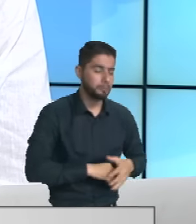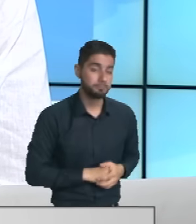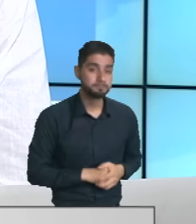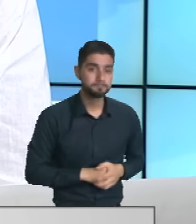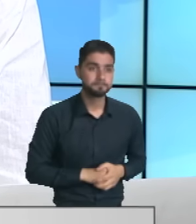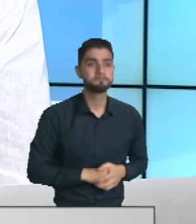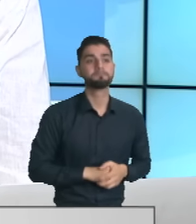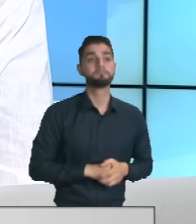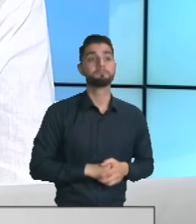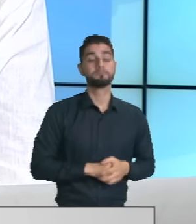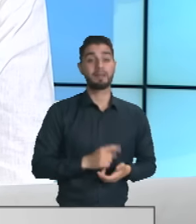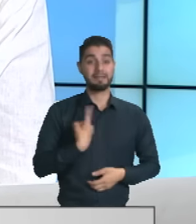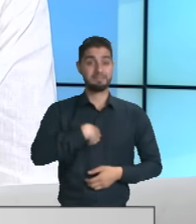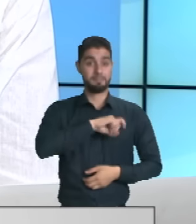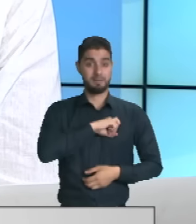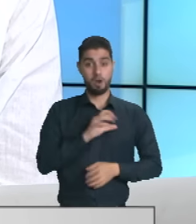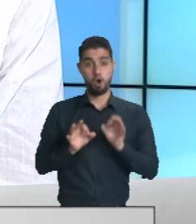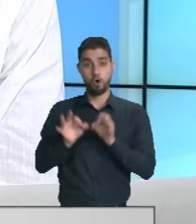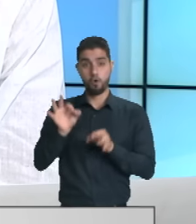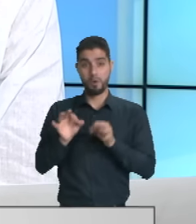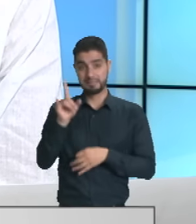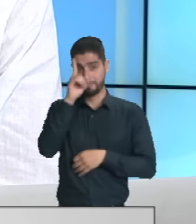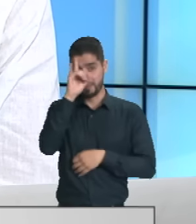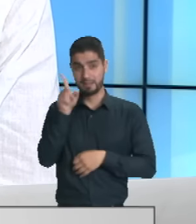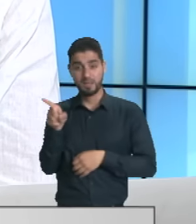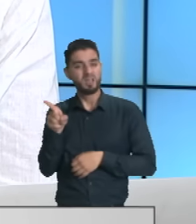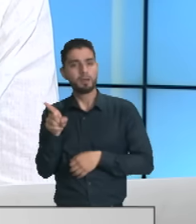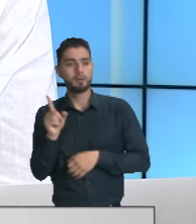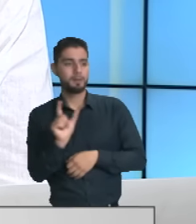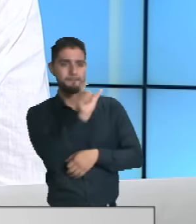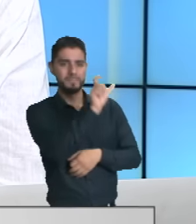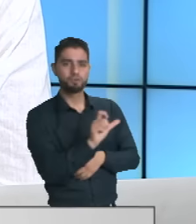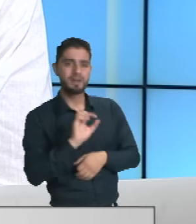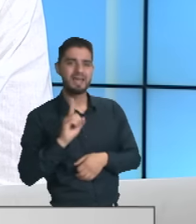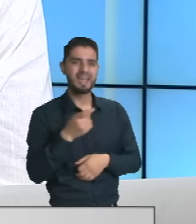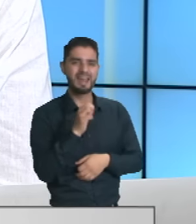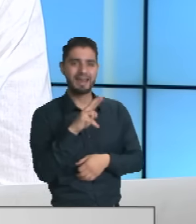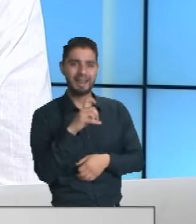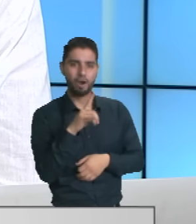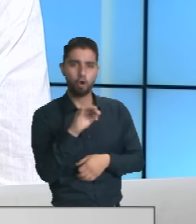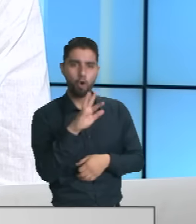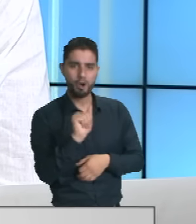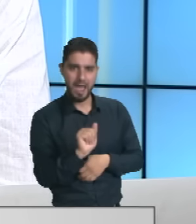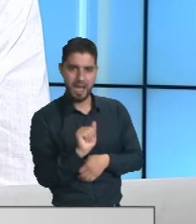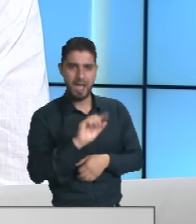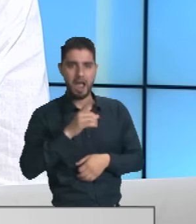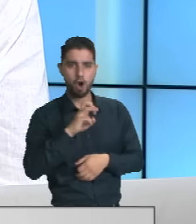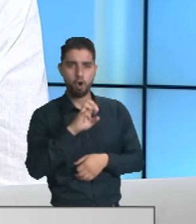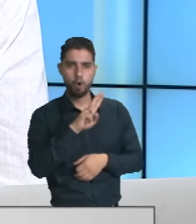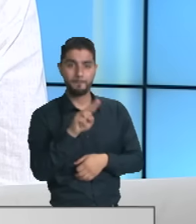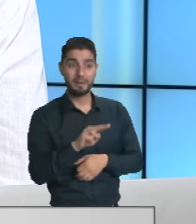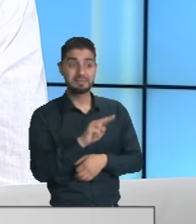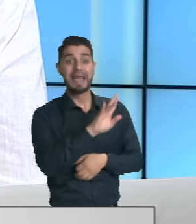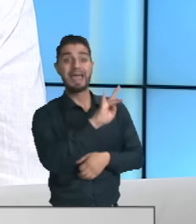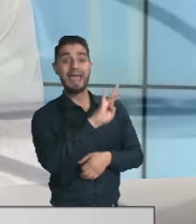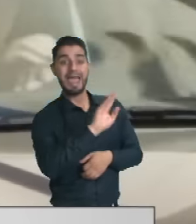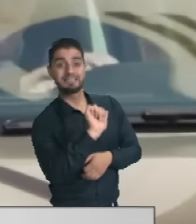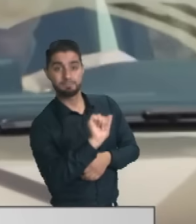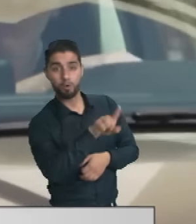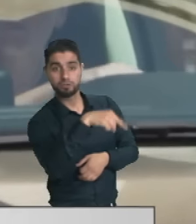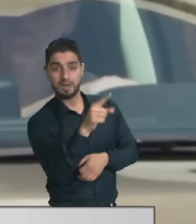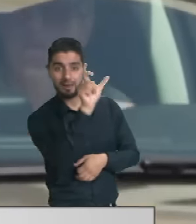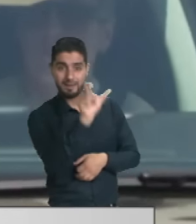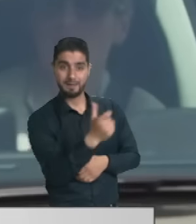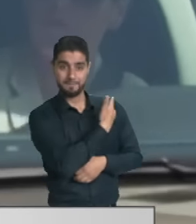En España, un juez de Madrid suspendió la comparecencia de Begoña Gómez, esposa del presidente del gobierno español, Pedro Sánchez.